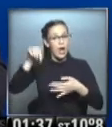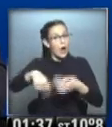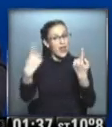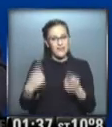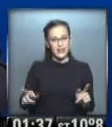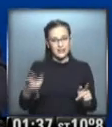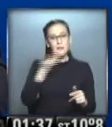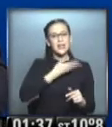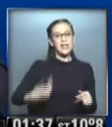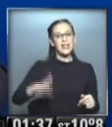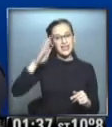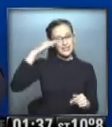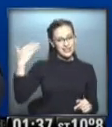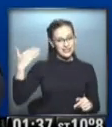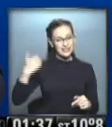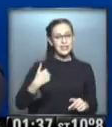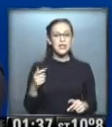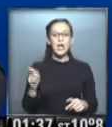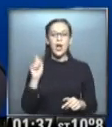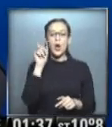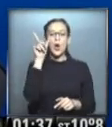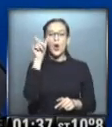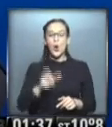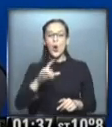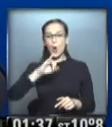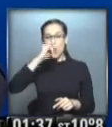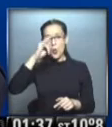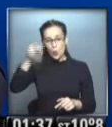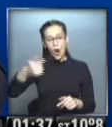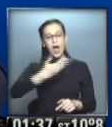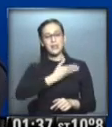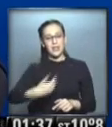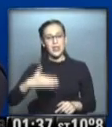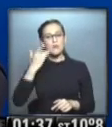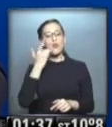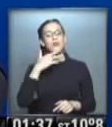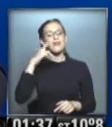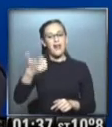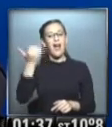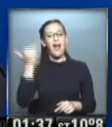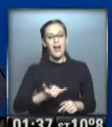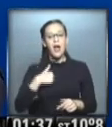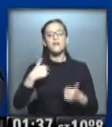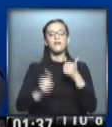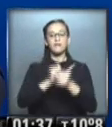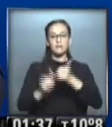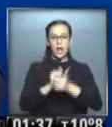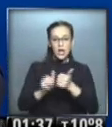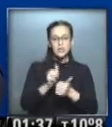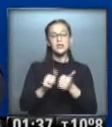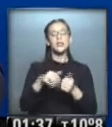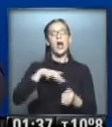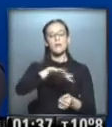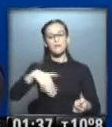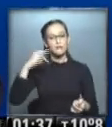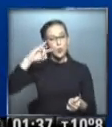La presidenta Cristina Fernández y su par uruguayo Pepe Mujica inauguraron la planta desulfurizadora de la estatal